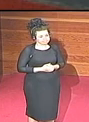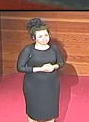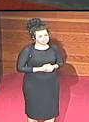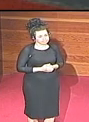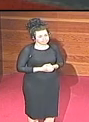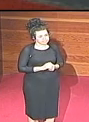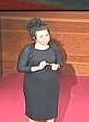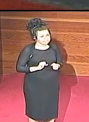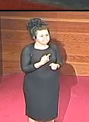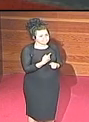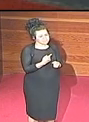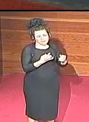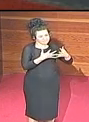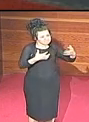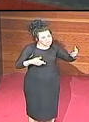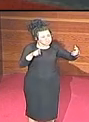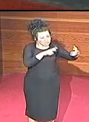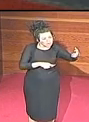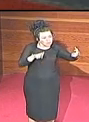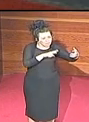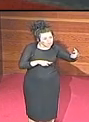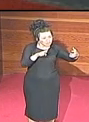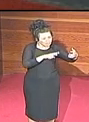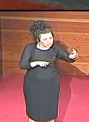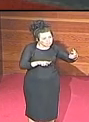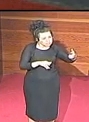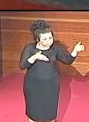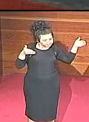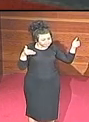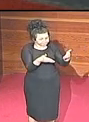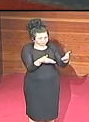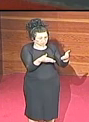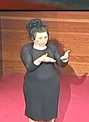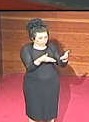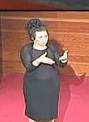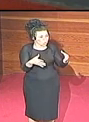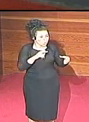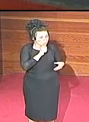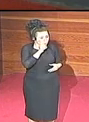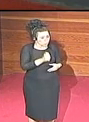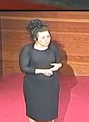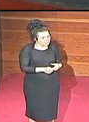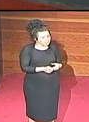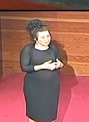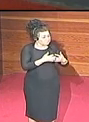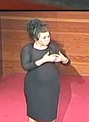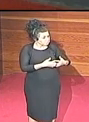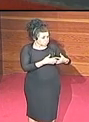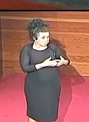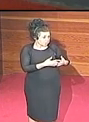El primer mantra, el centrado en Ucrania, ha funcionado en parte en Europa,